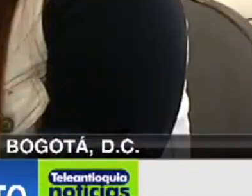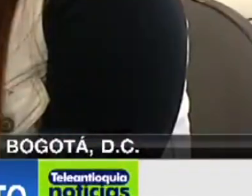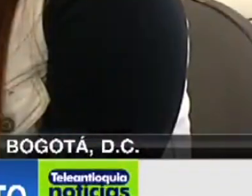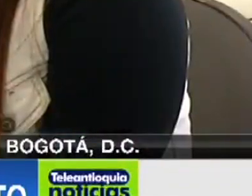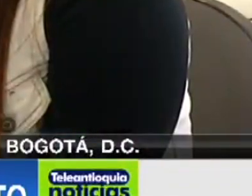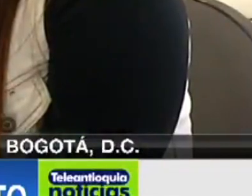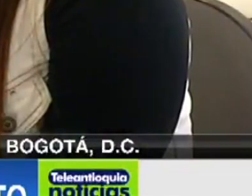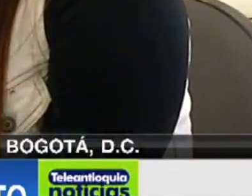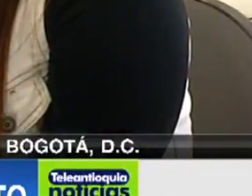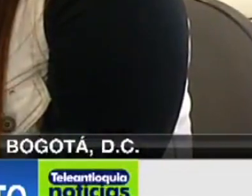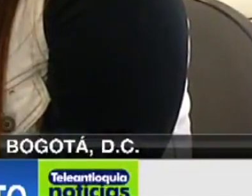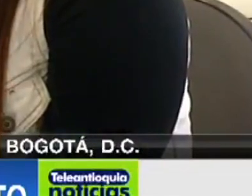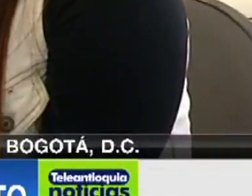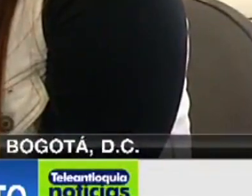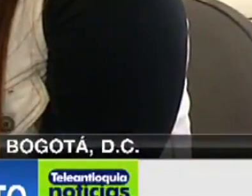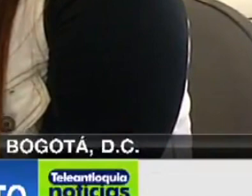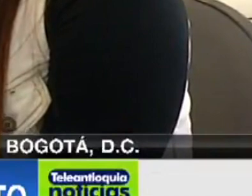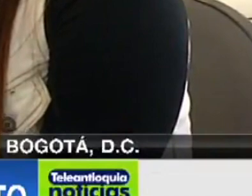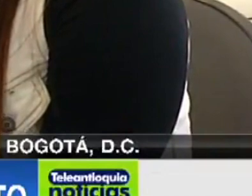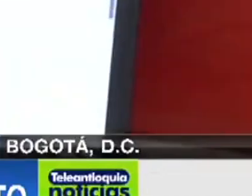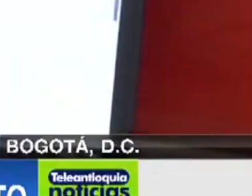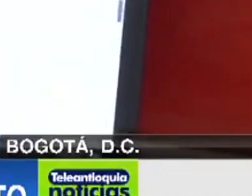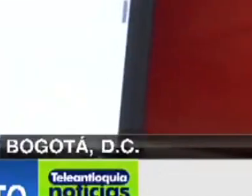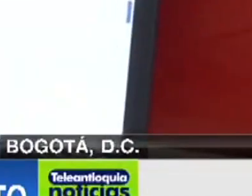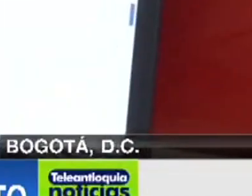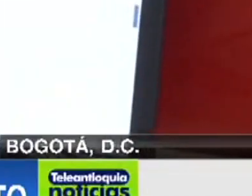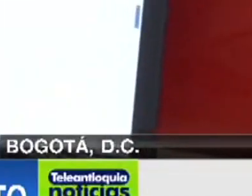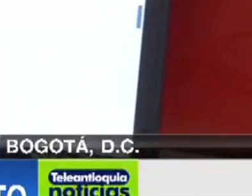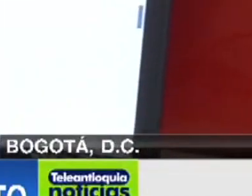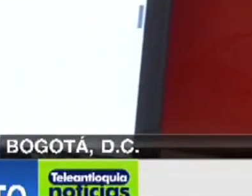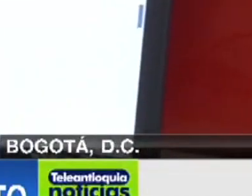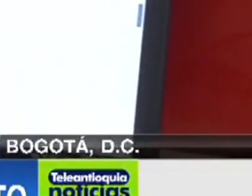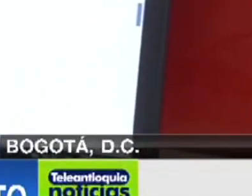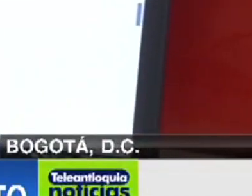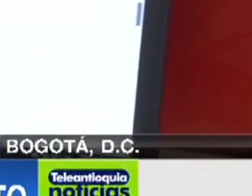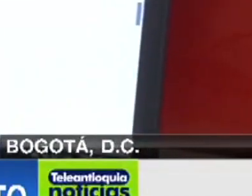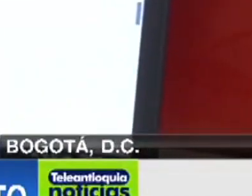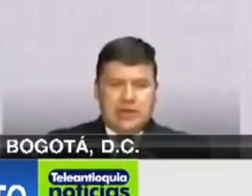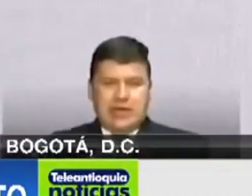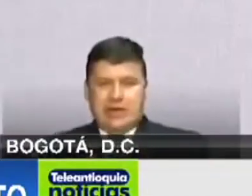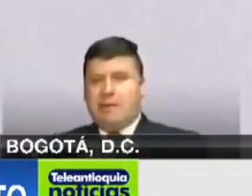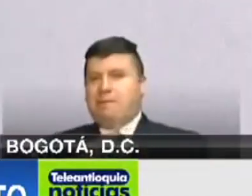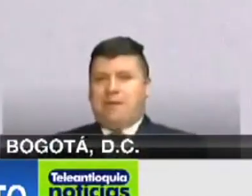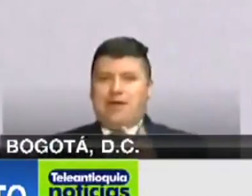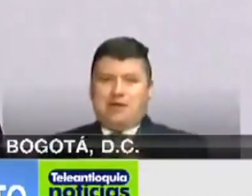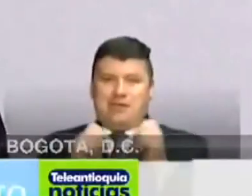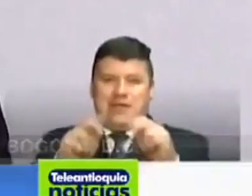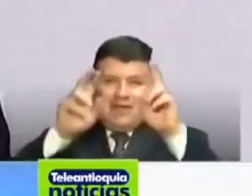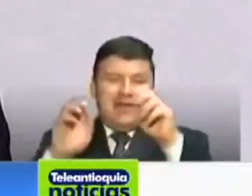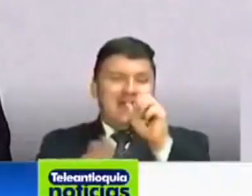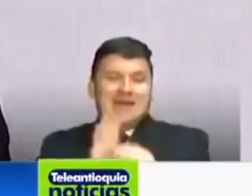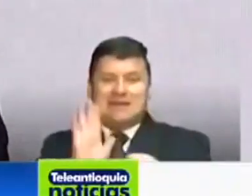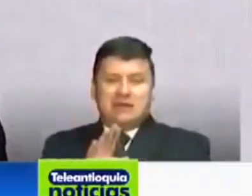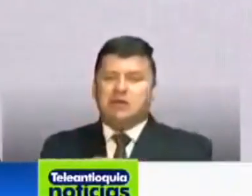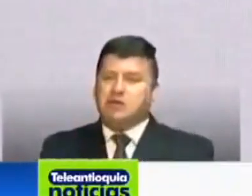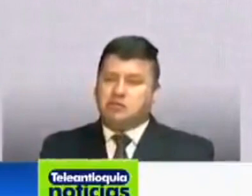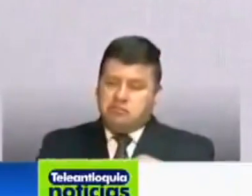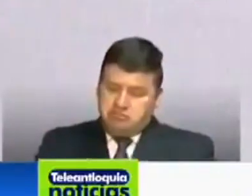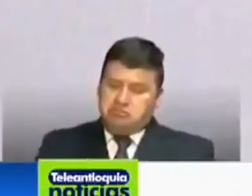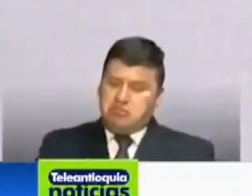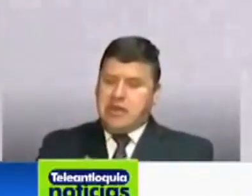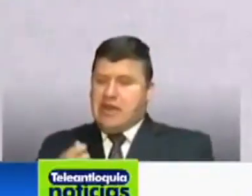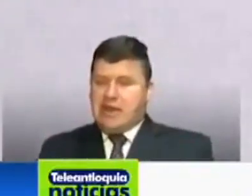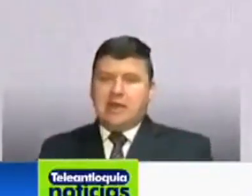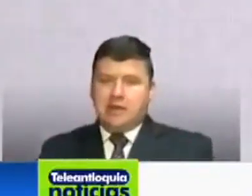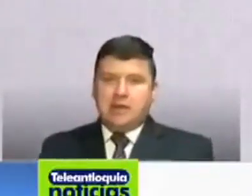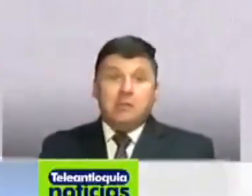contención. Además, con la tecnología, el gobierno también espera reactivar la economía. Yo me digo, mi negocio tiene un símbolo muy bueno, es una plataforma que